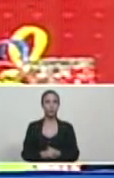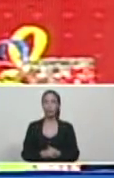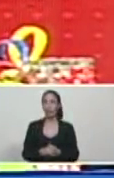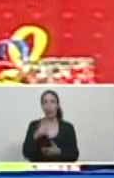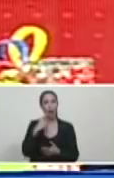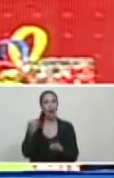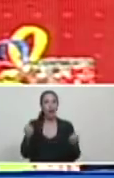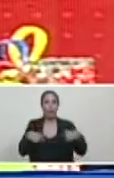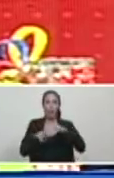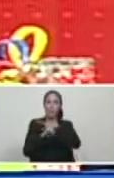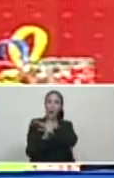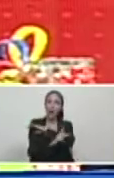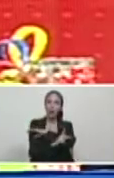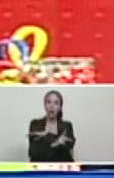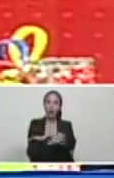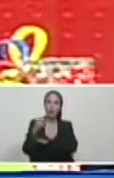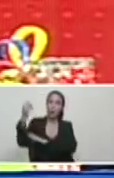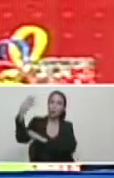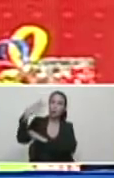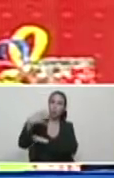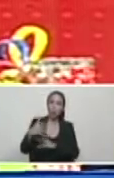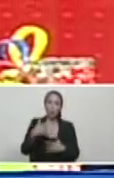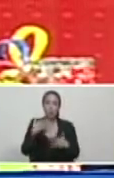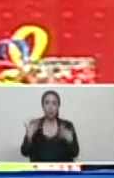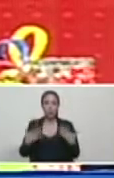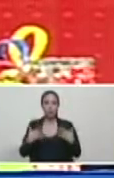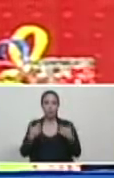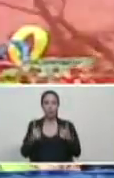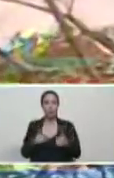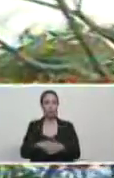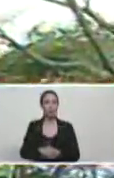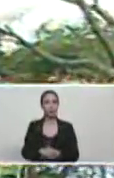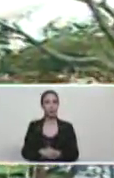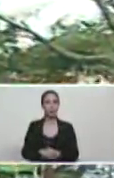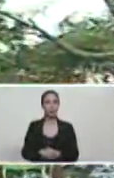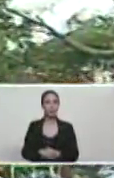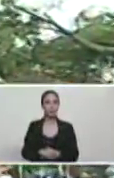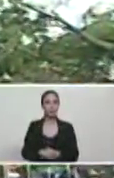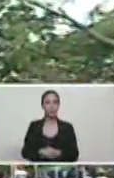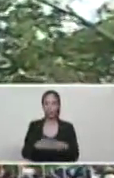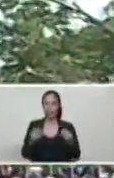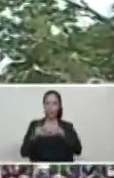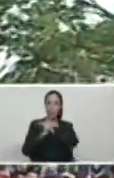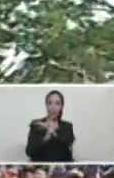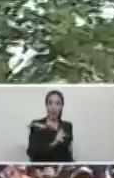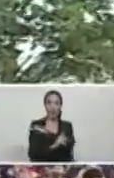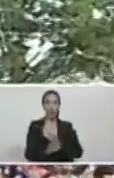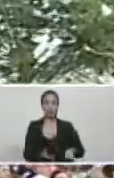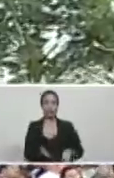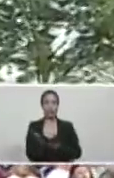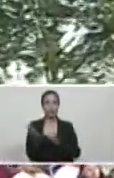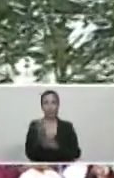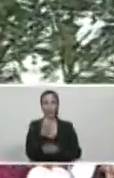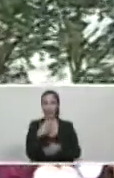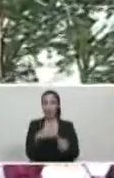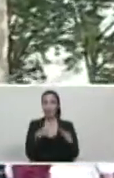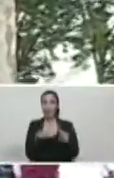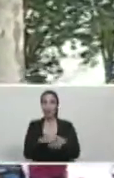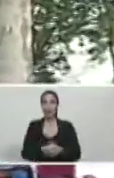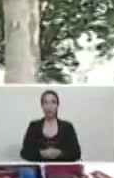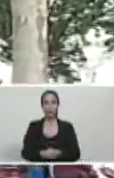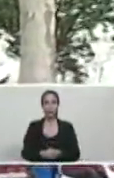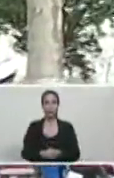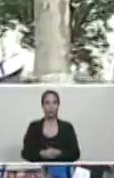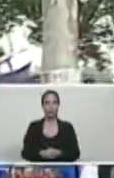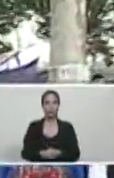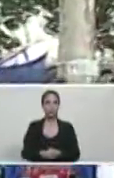maravilloso parque, este parque es del Movimiento por la Paz y la Vida. Como su sede nacional, muy bello, de verdad. Uno está